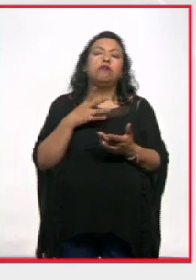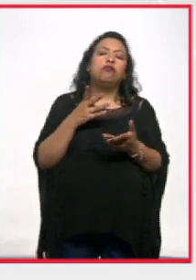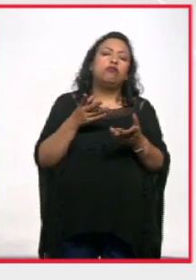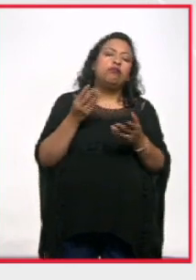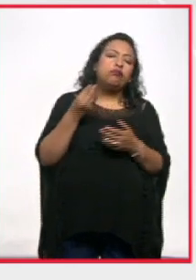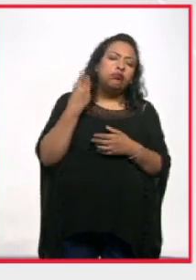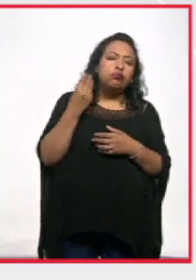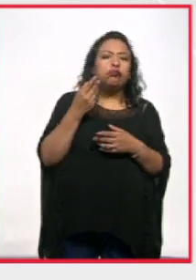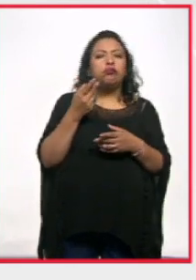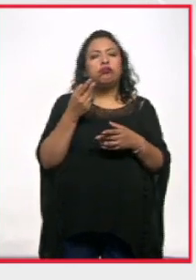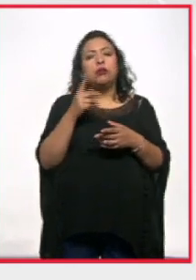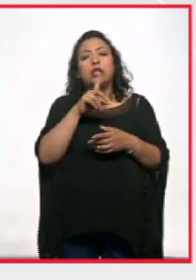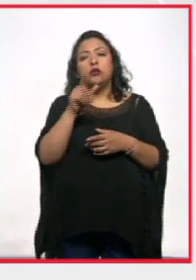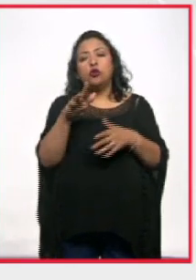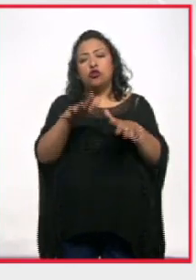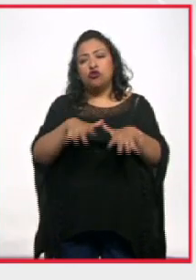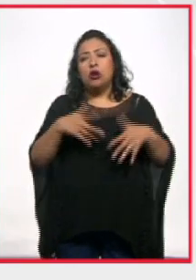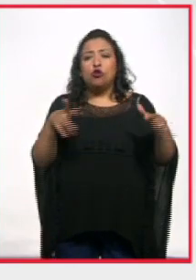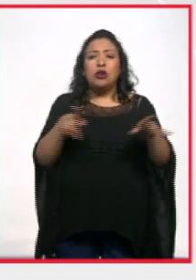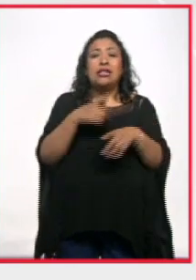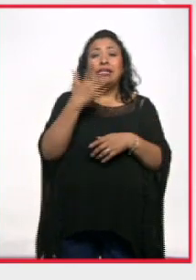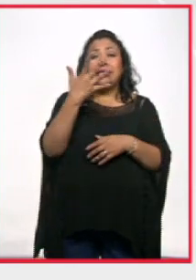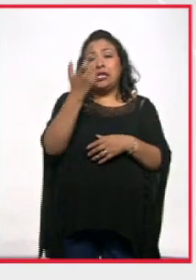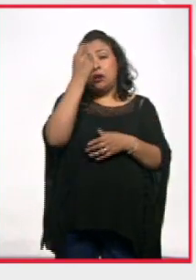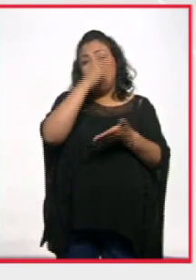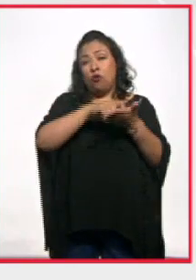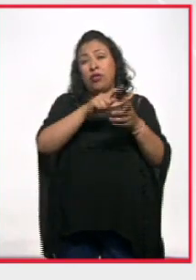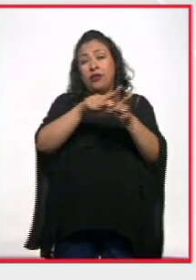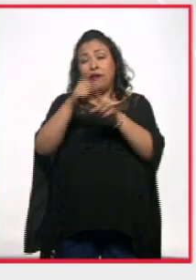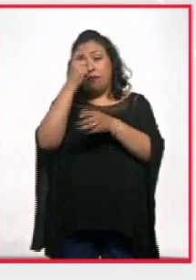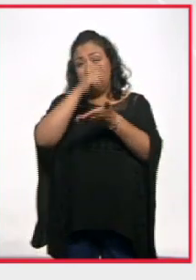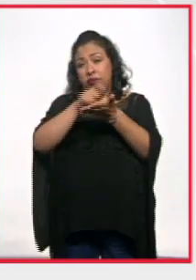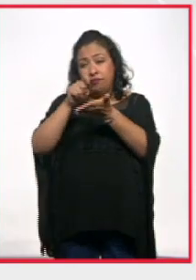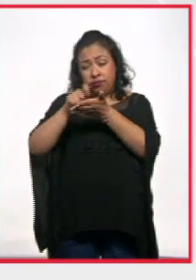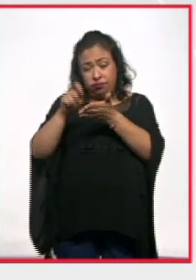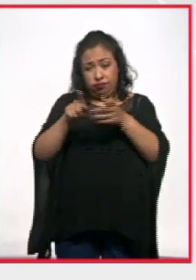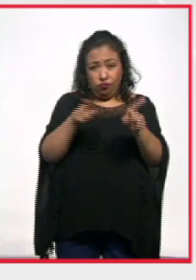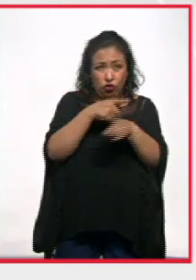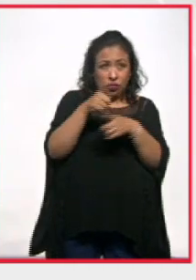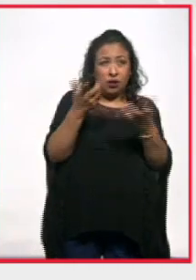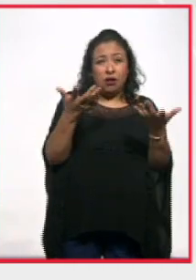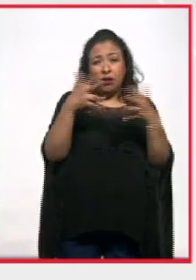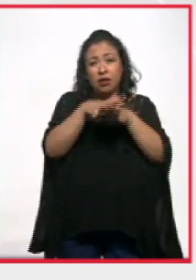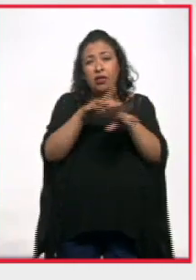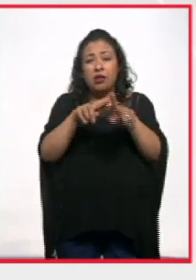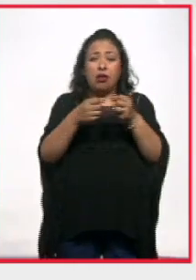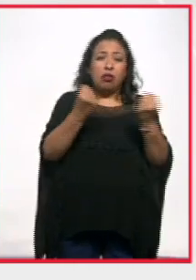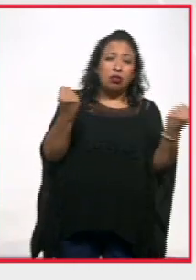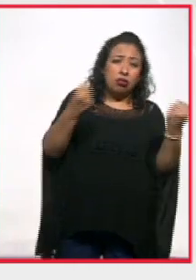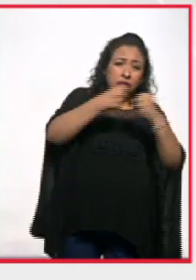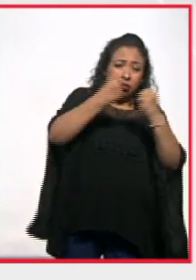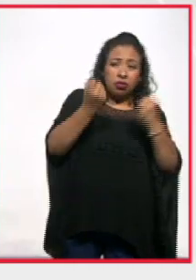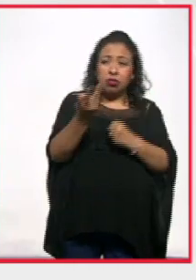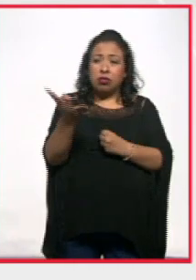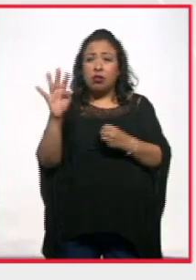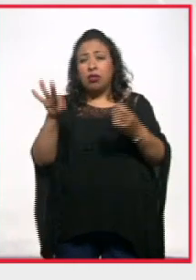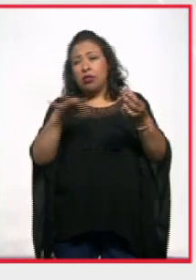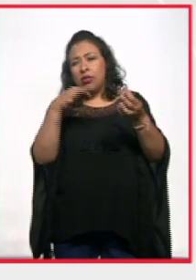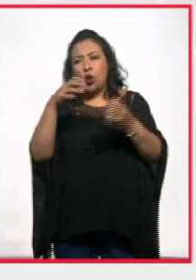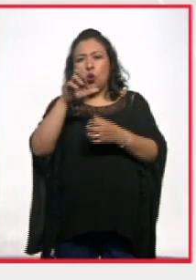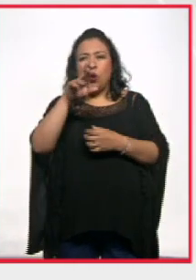al principio y después un concierto con 5 obras de 5 compositores para combinación diversa de acordeón y cuarteto de